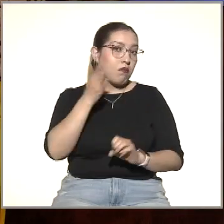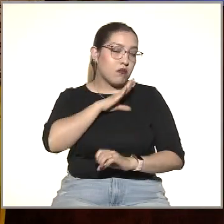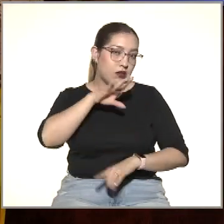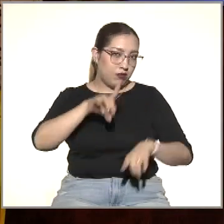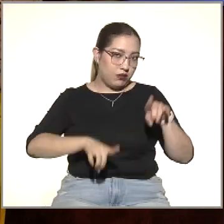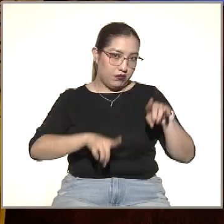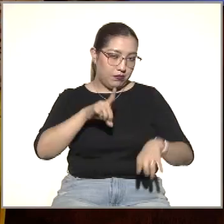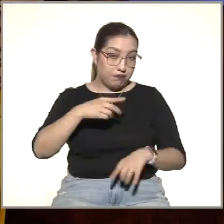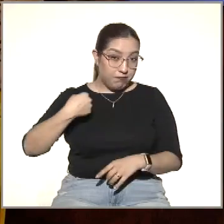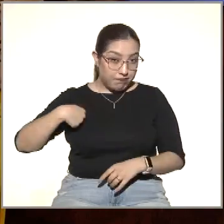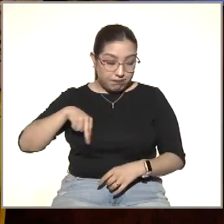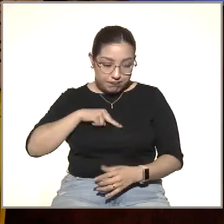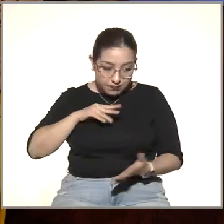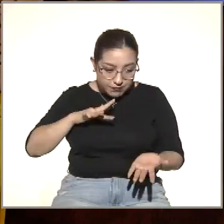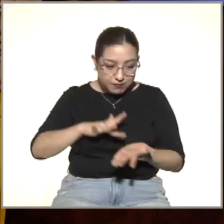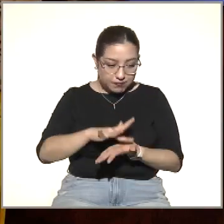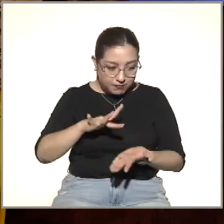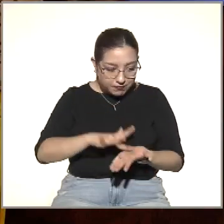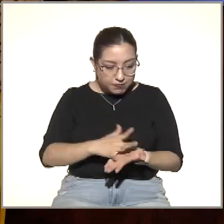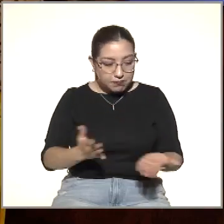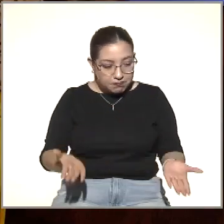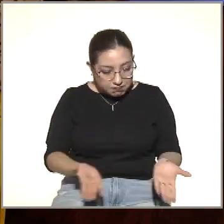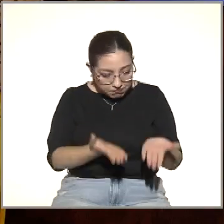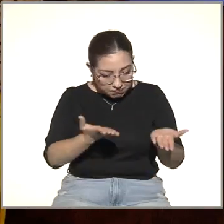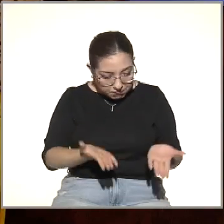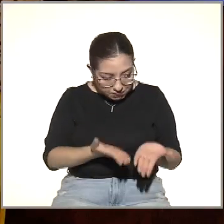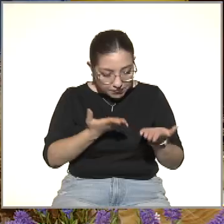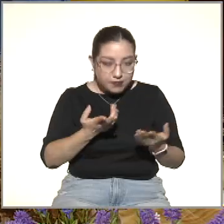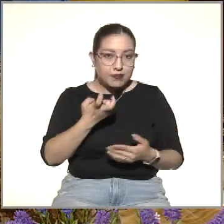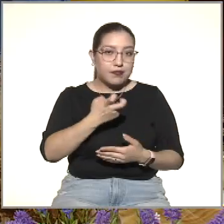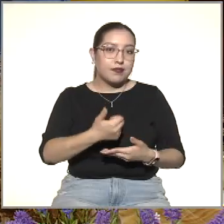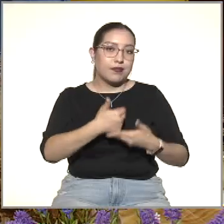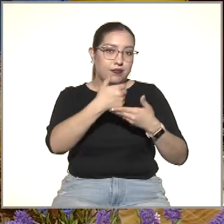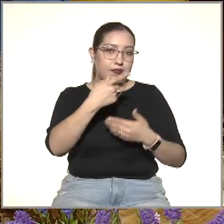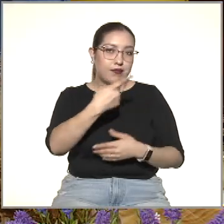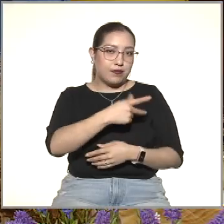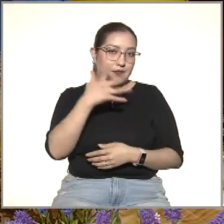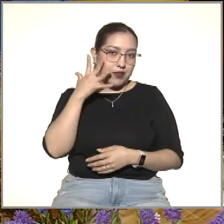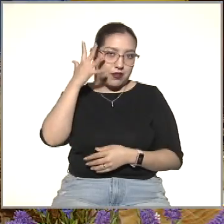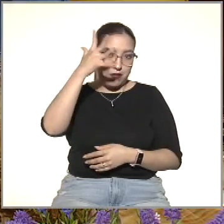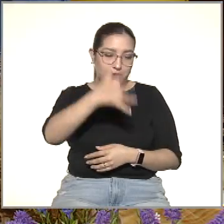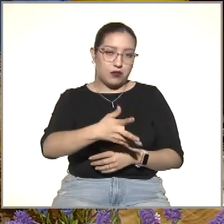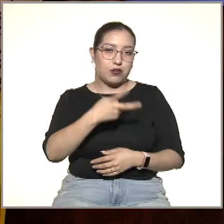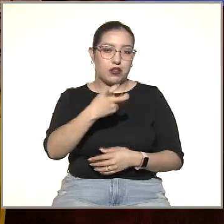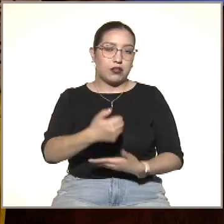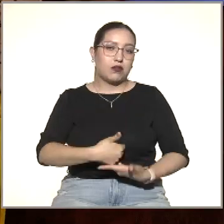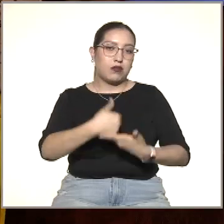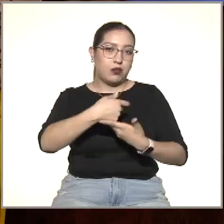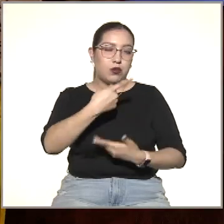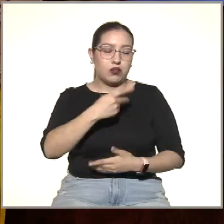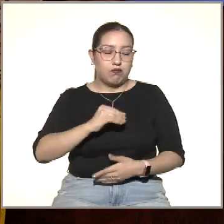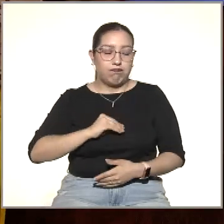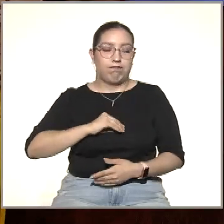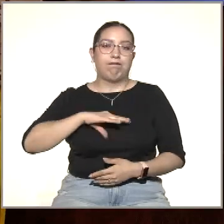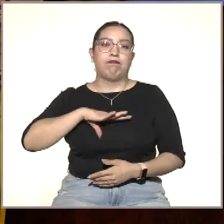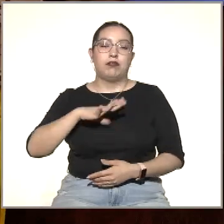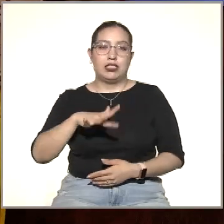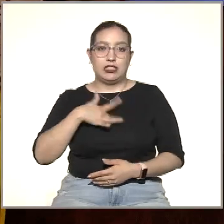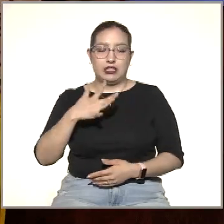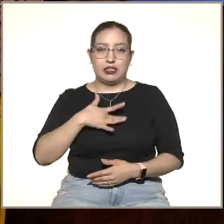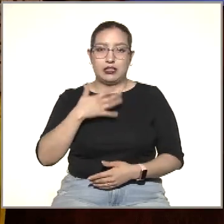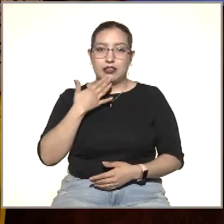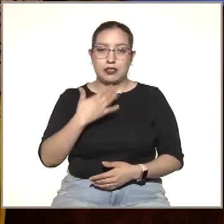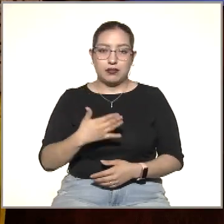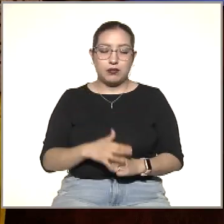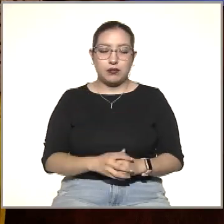esfuerzos, alentamos y alimentamos su camino para adelante y eso fortalece su autoestima y su potencial personal.